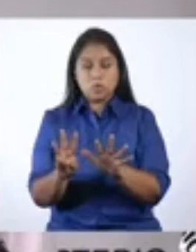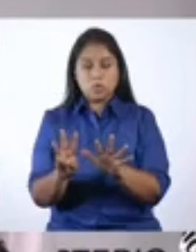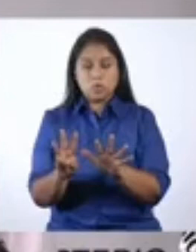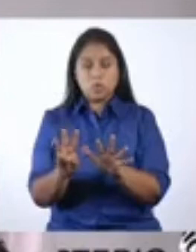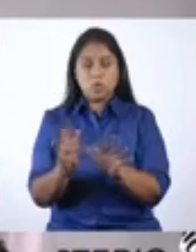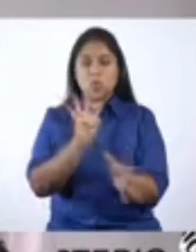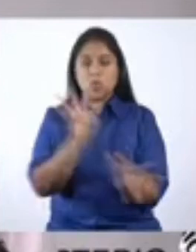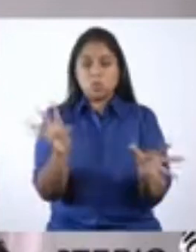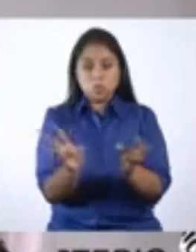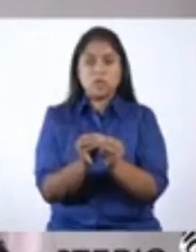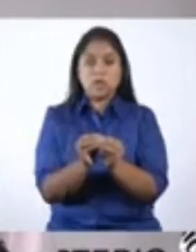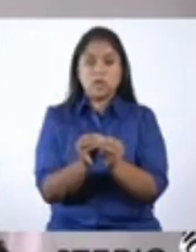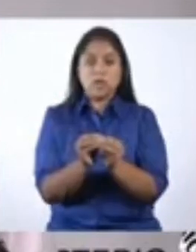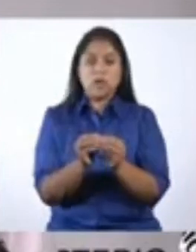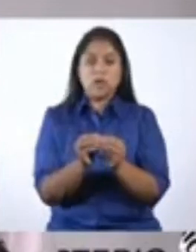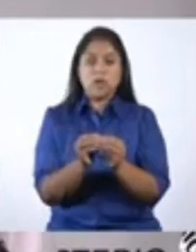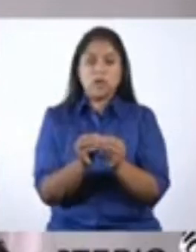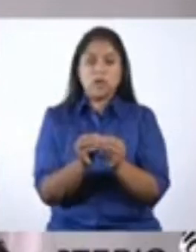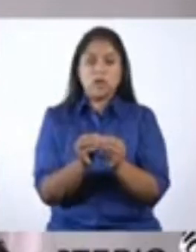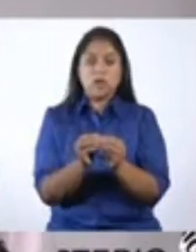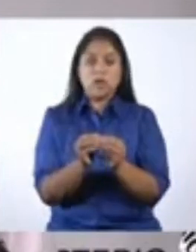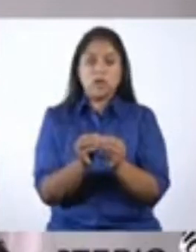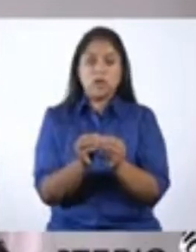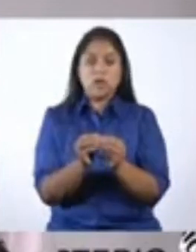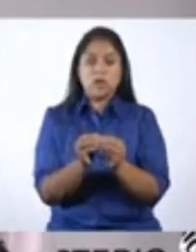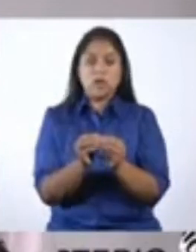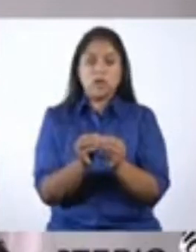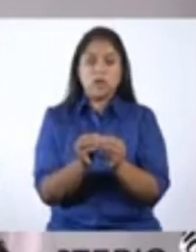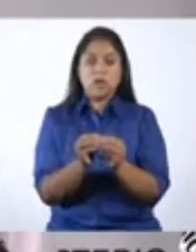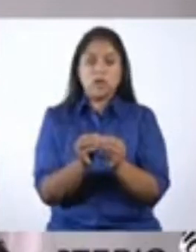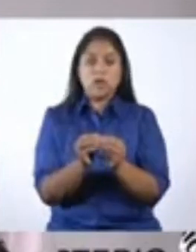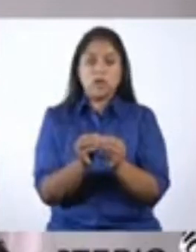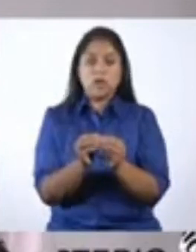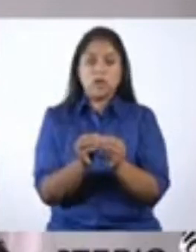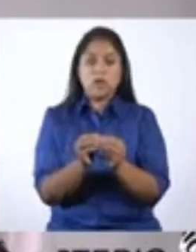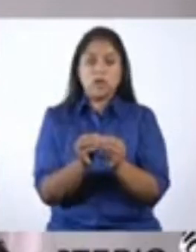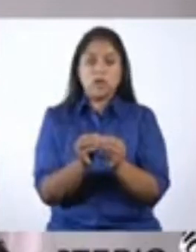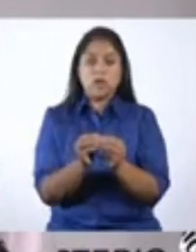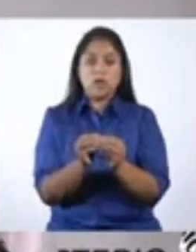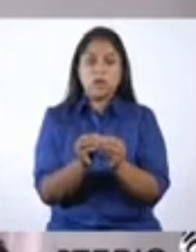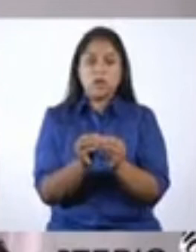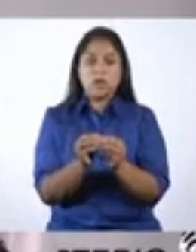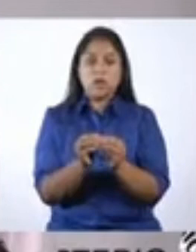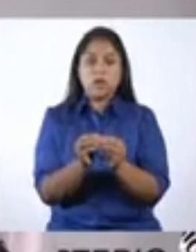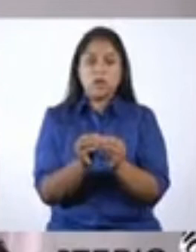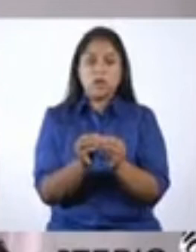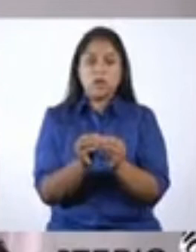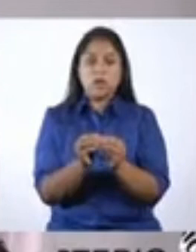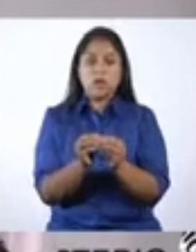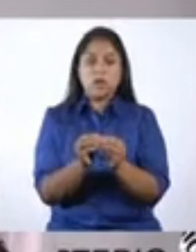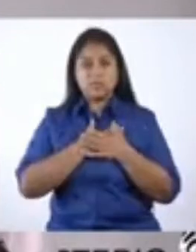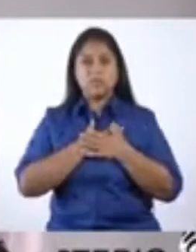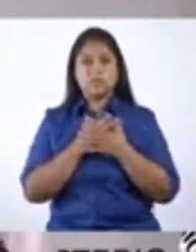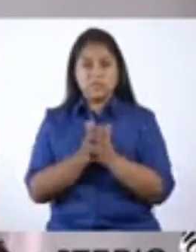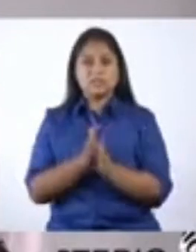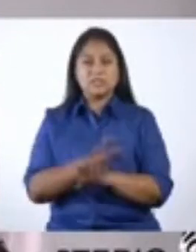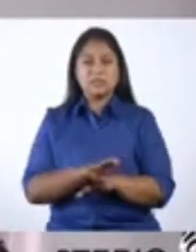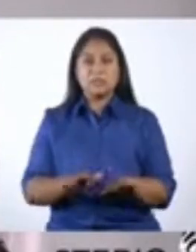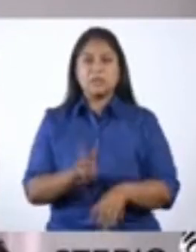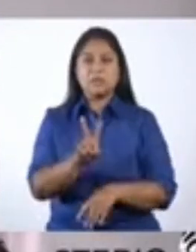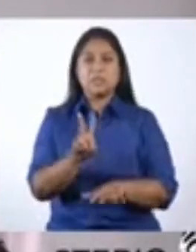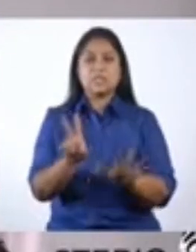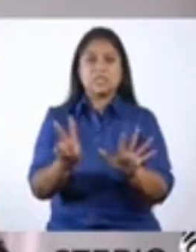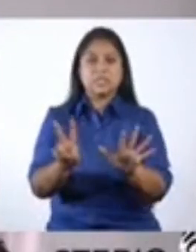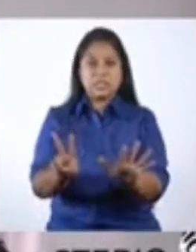Tenemos 1.050 casos activos, 120 pacientes recuperados y seguimos lamentando el fallecimiento de